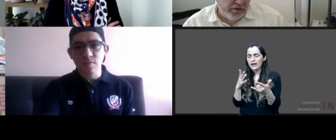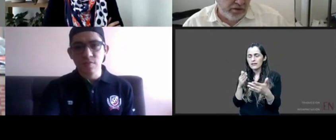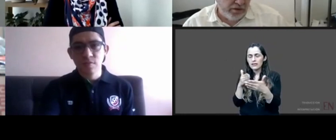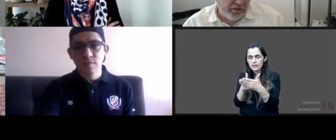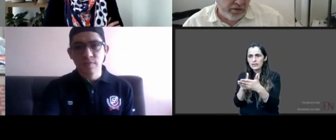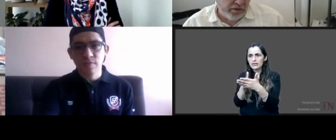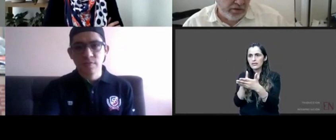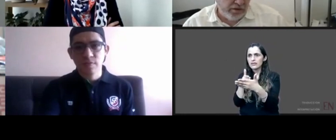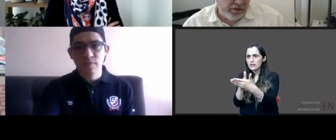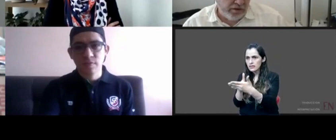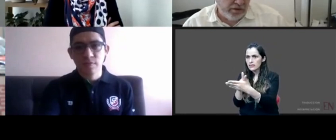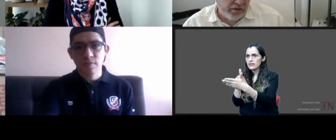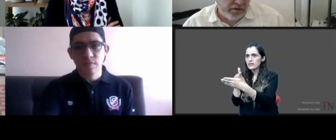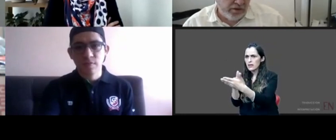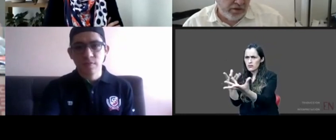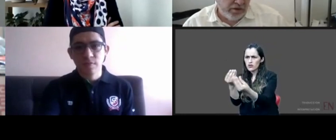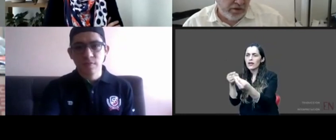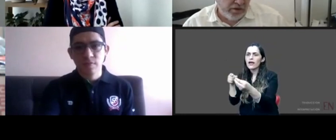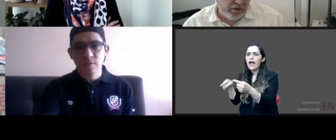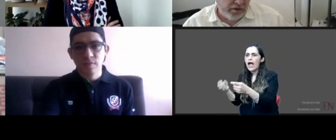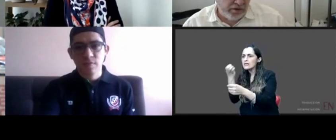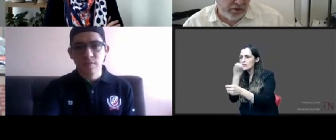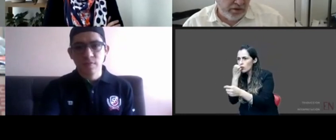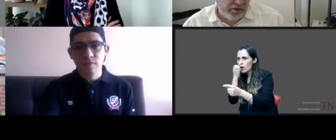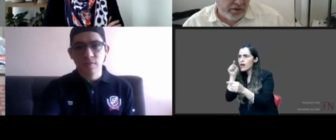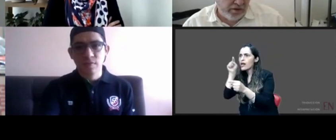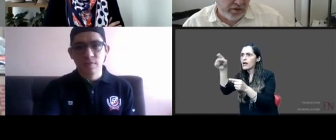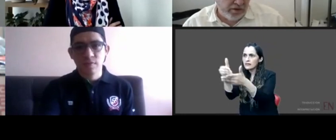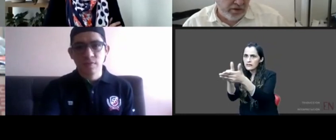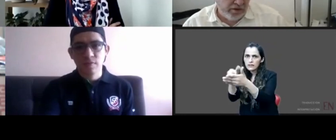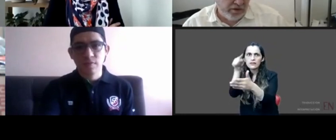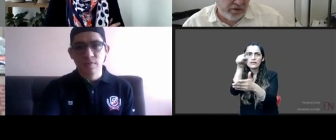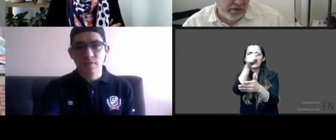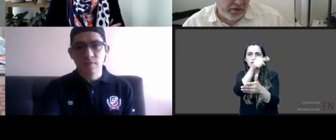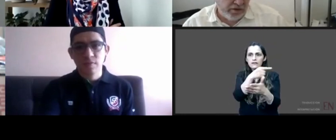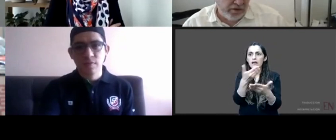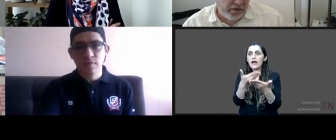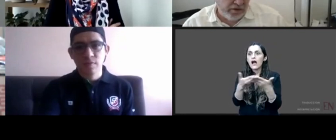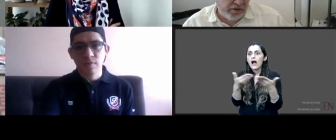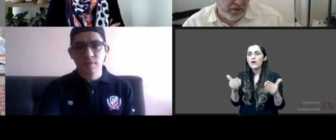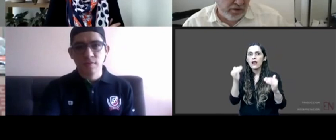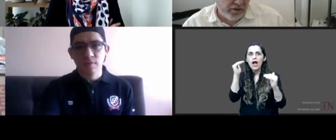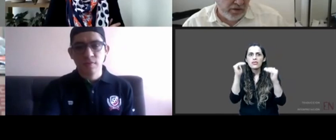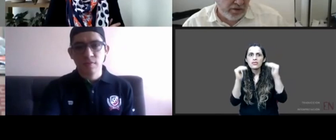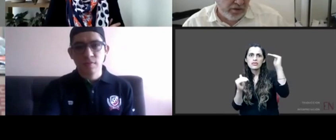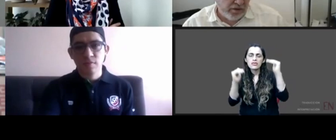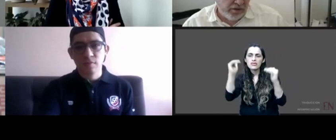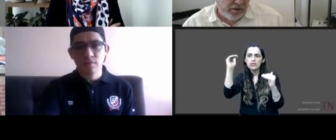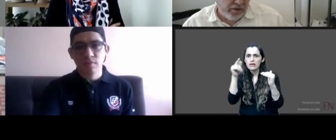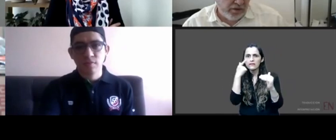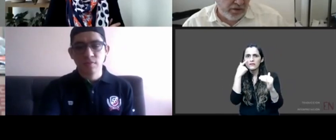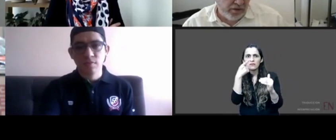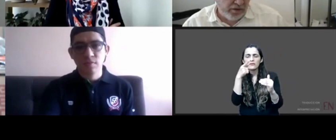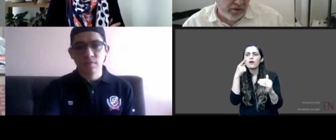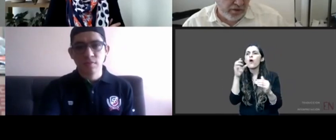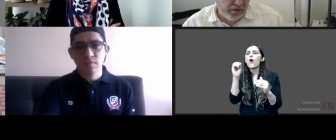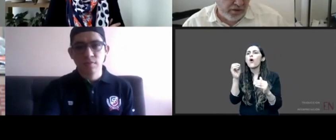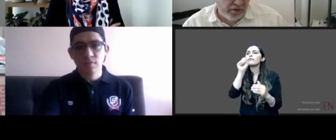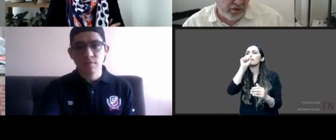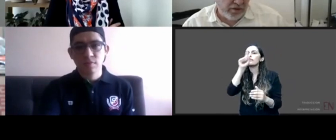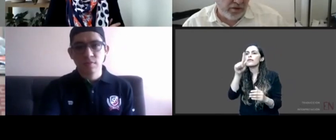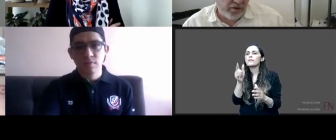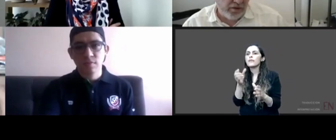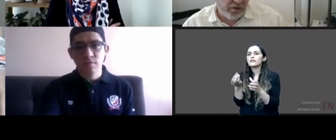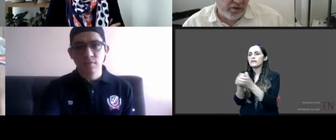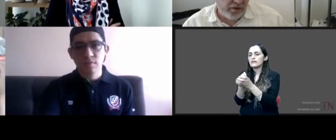enfrentando en la escuela y después darte cuenta de estas desigualdades, el tema del racismo y el